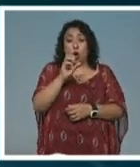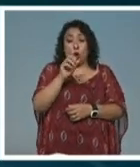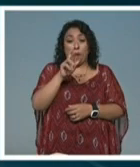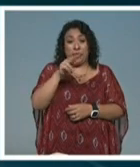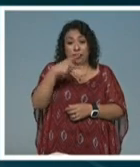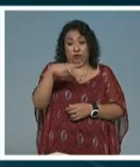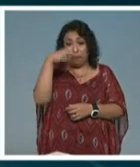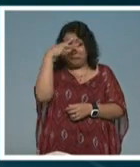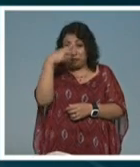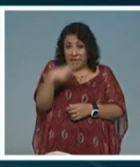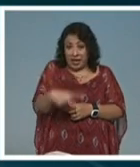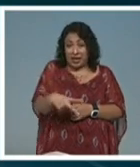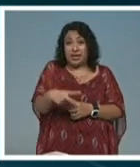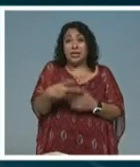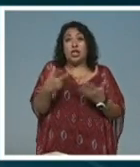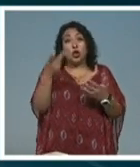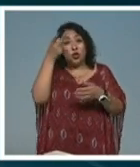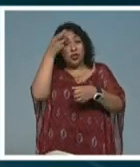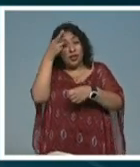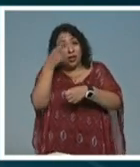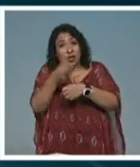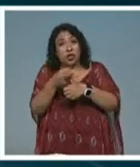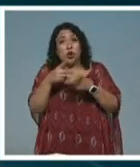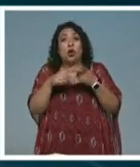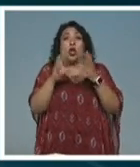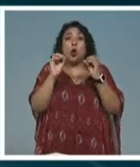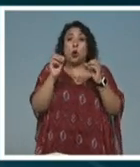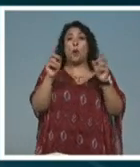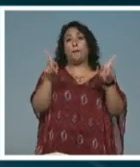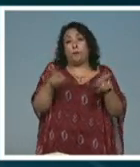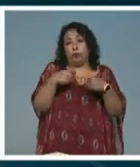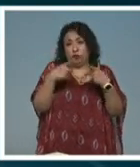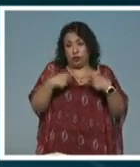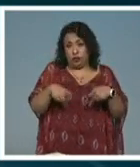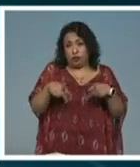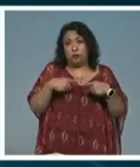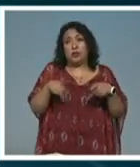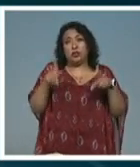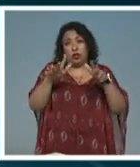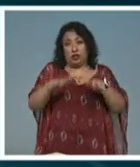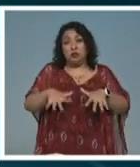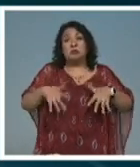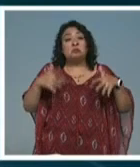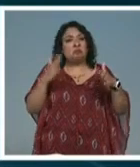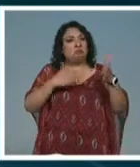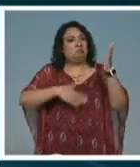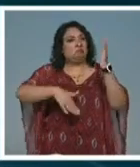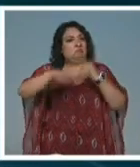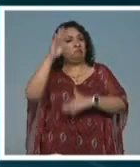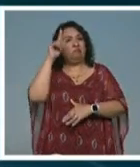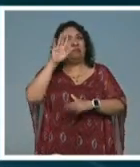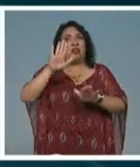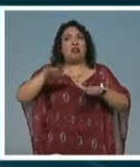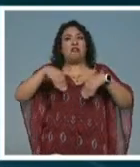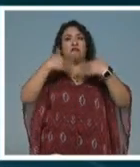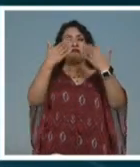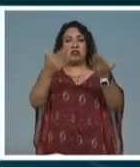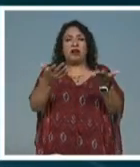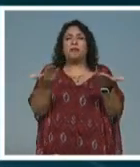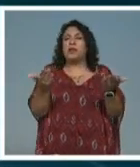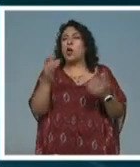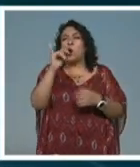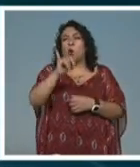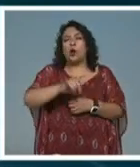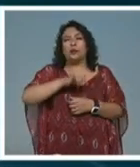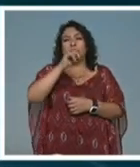mexicana, los directores o los músicos de concierto le estén haciendo en grande en el extranjero. Bueno, como